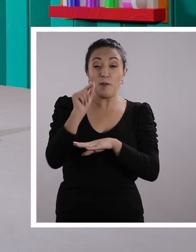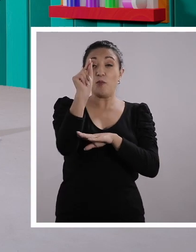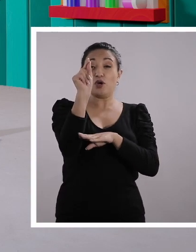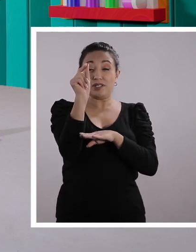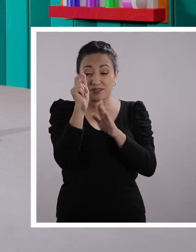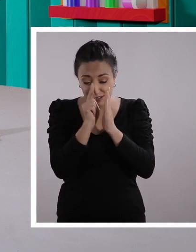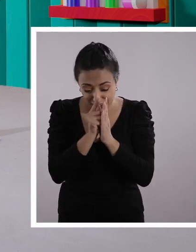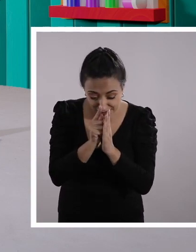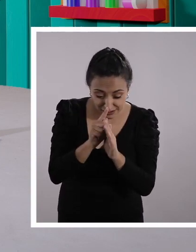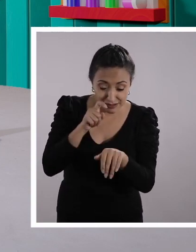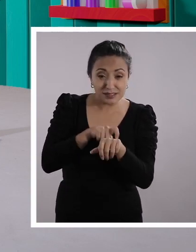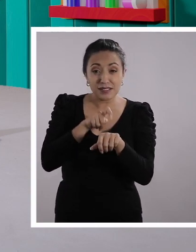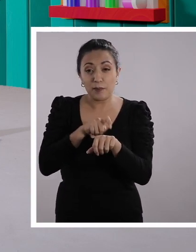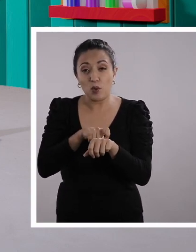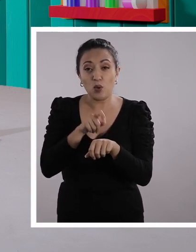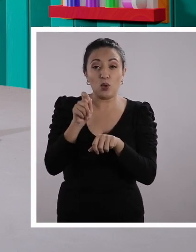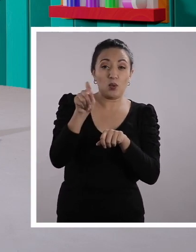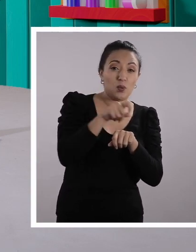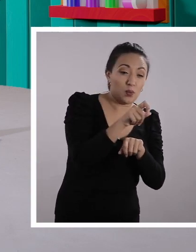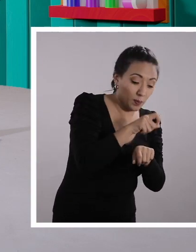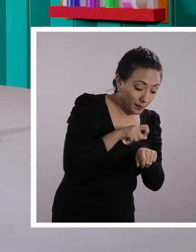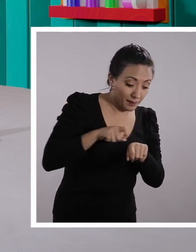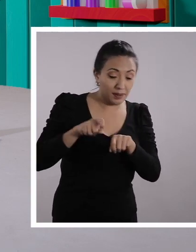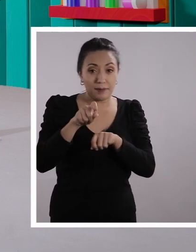ahora mismo acaba